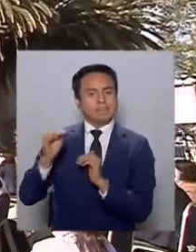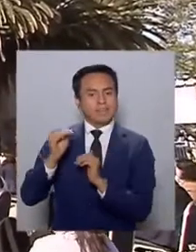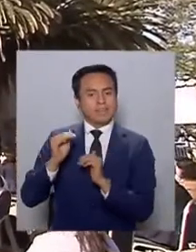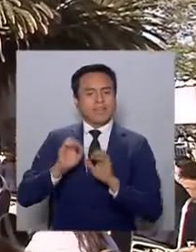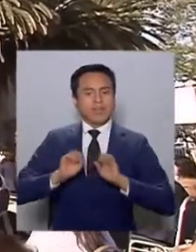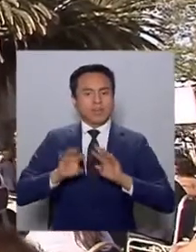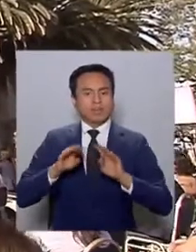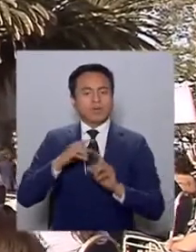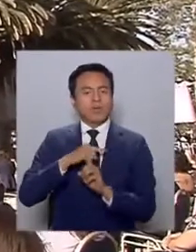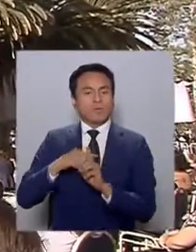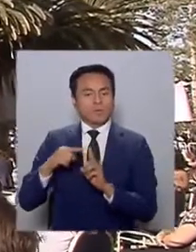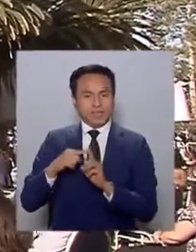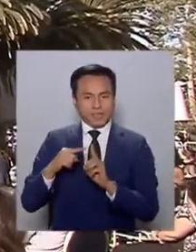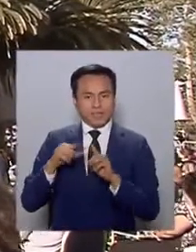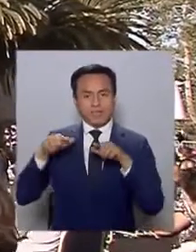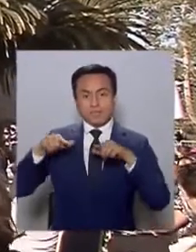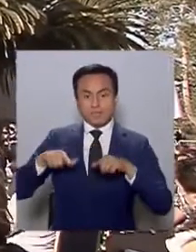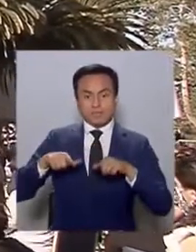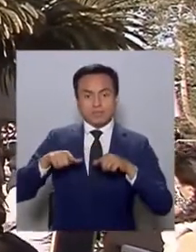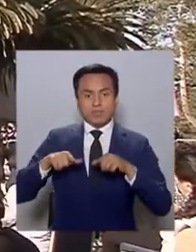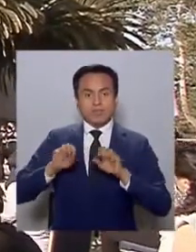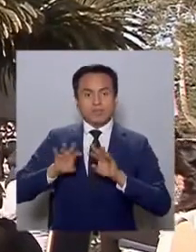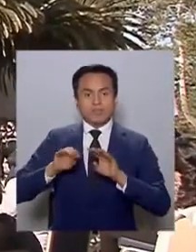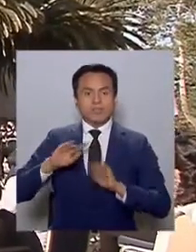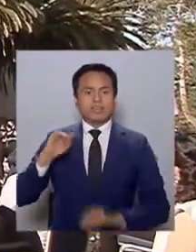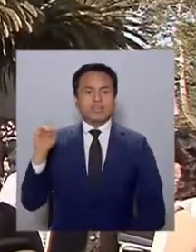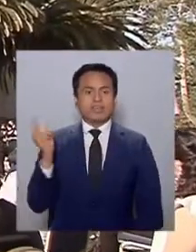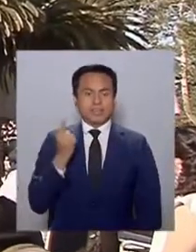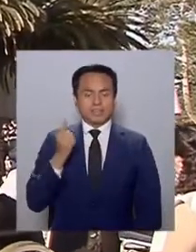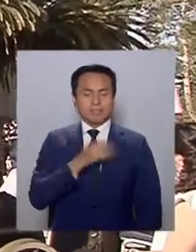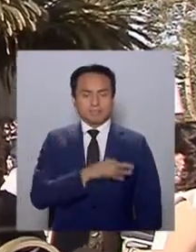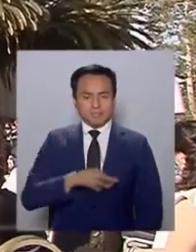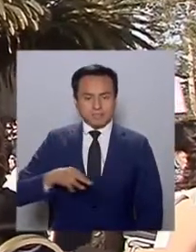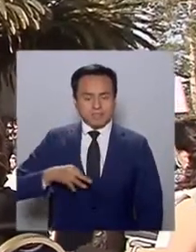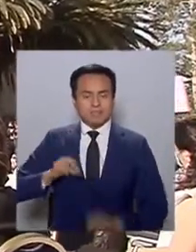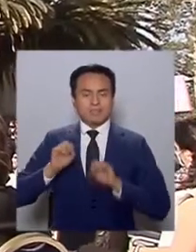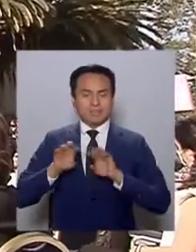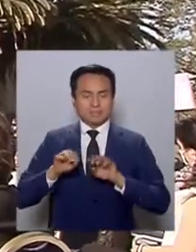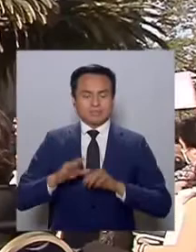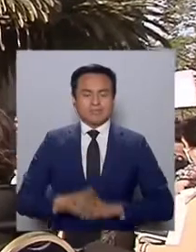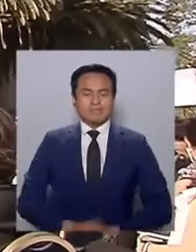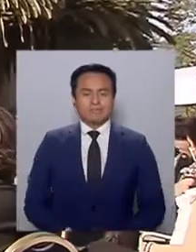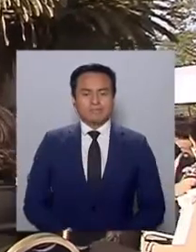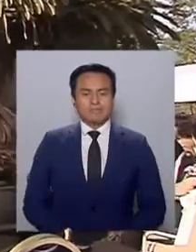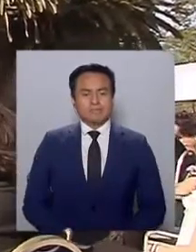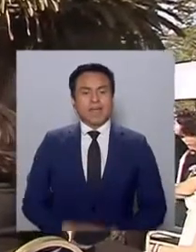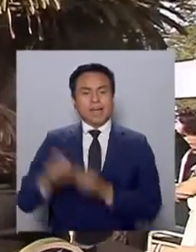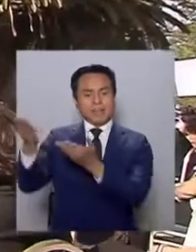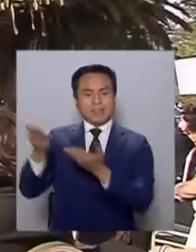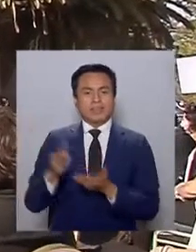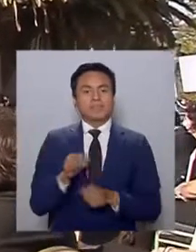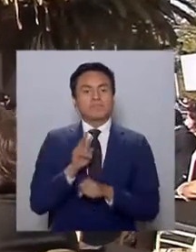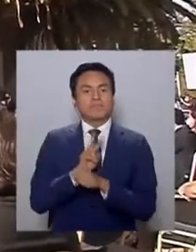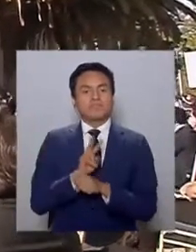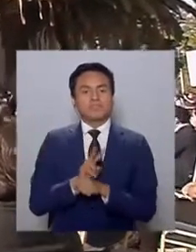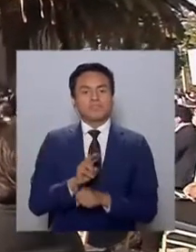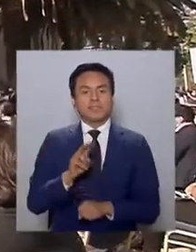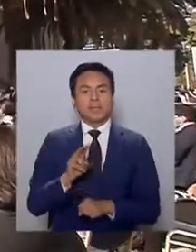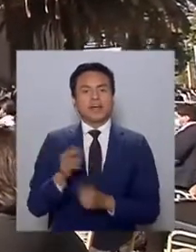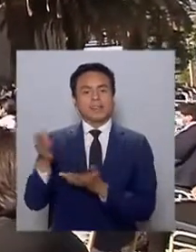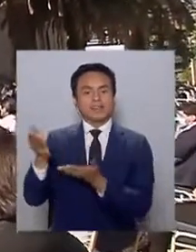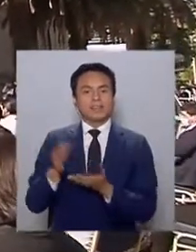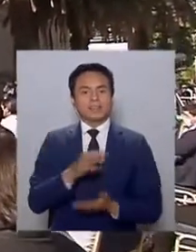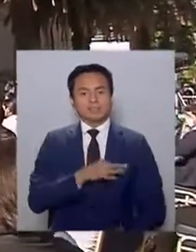de Educación Media de la División de Educación General del Ministerio de Educación. Adelante, profesor.